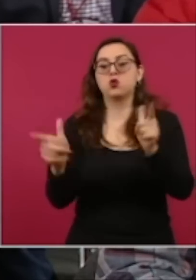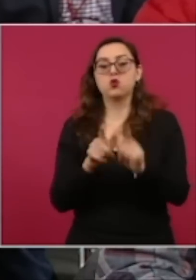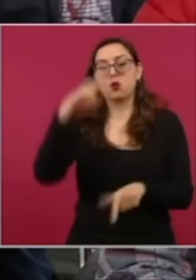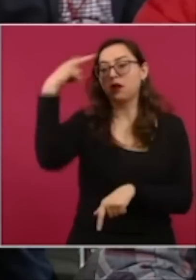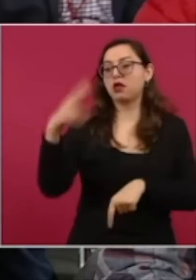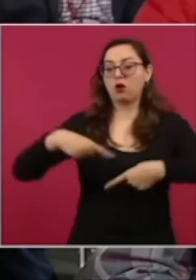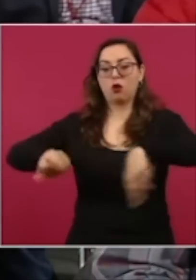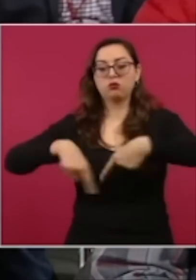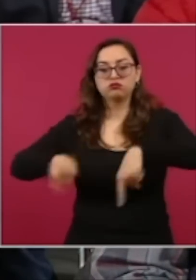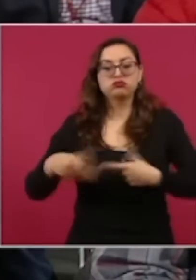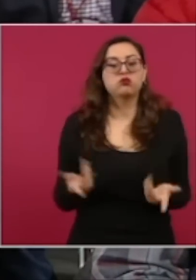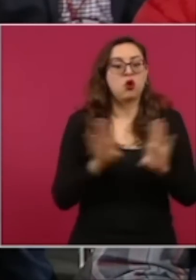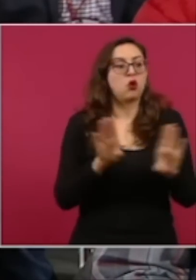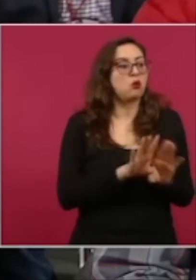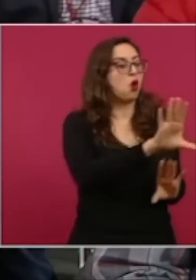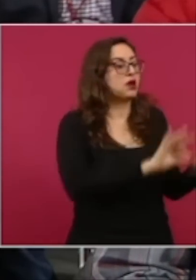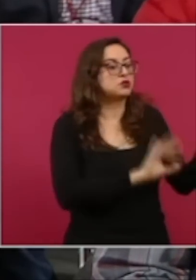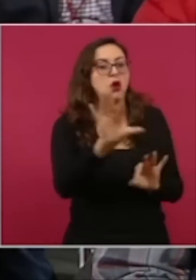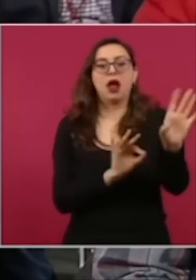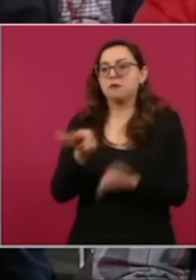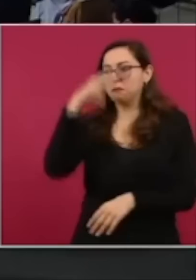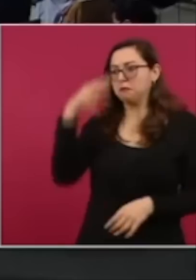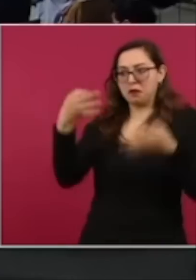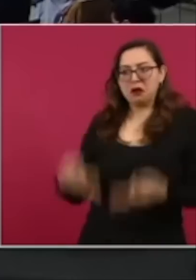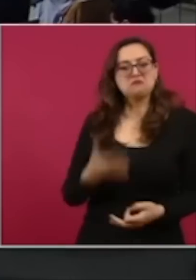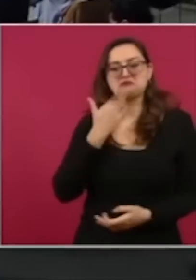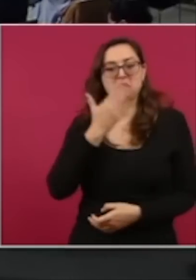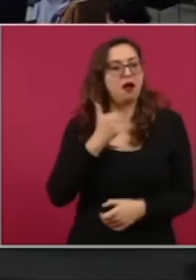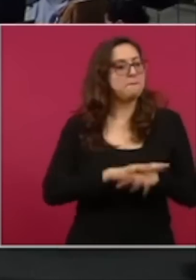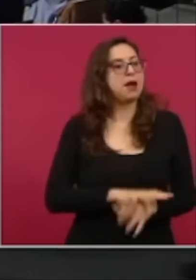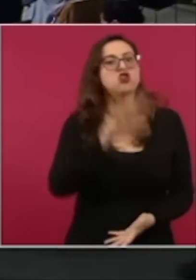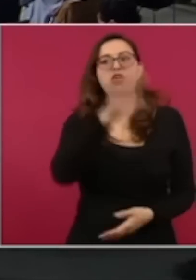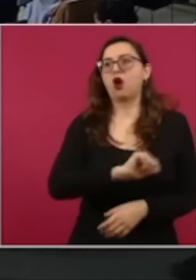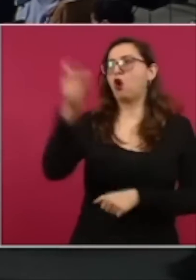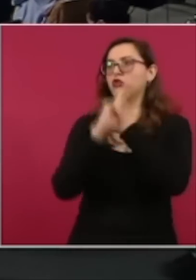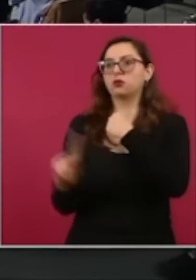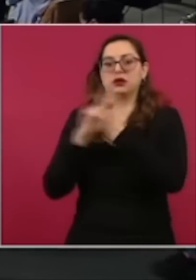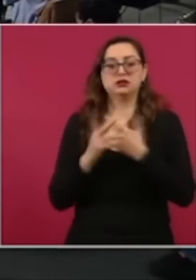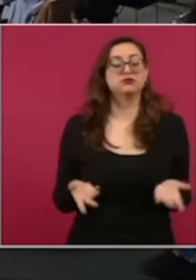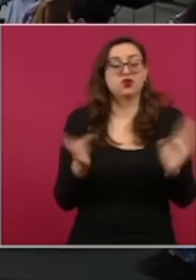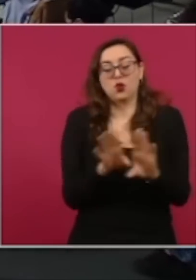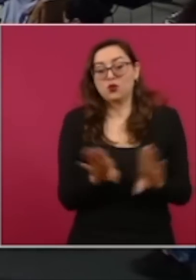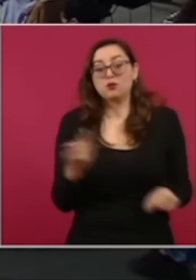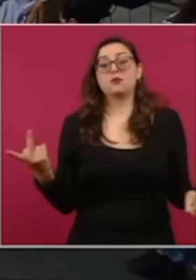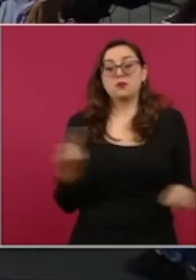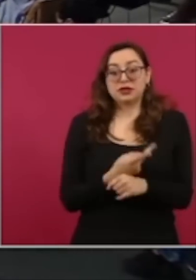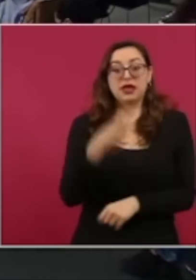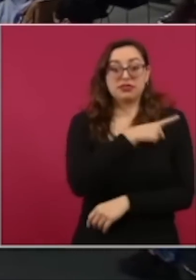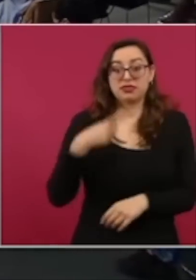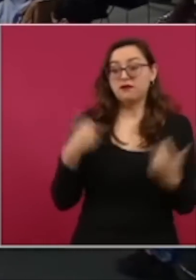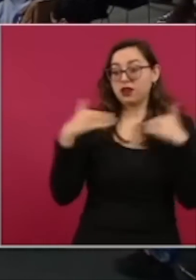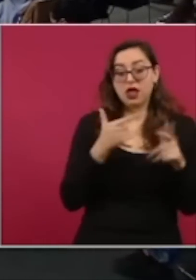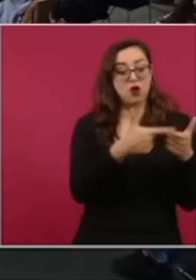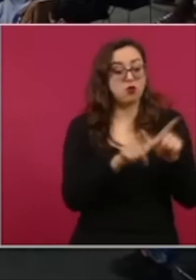va a agarrar el técnico a jugadores mexicanos cuando la mayoría son extranjeros? Dado que había ese decreto, ¿se podría hacer algo, un futuro en diálogo con los dueños de los equipos de